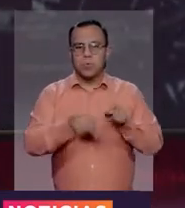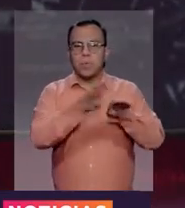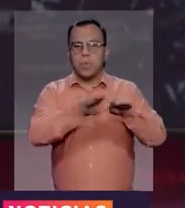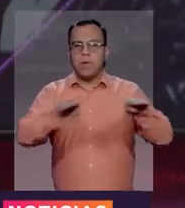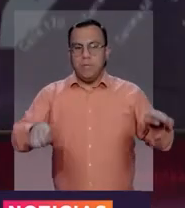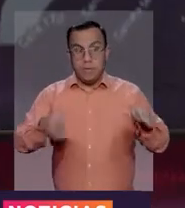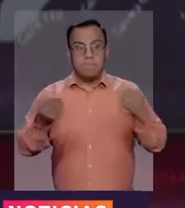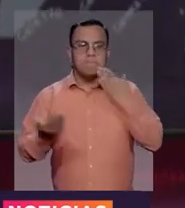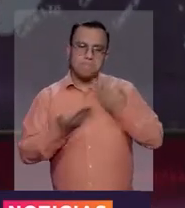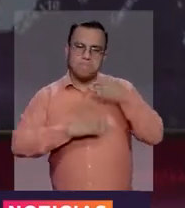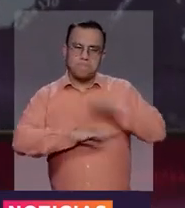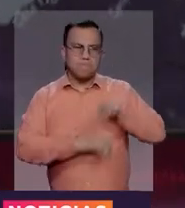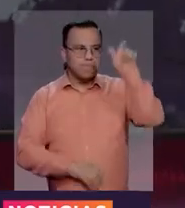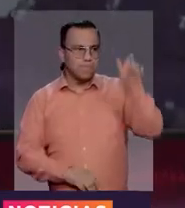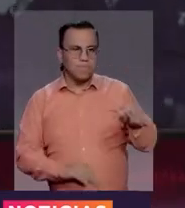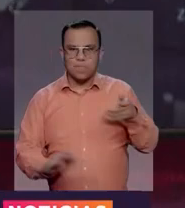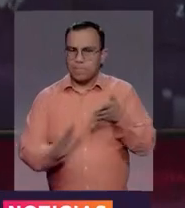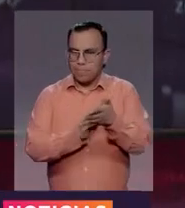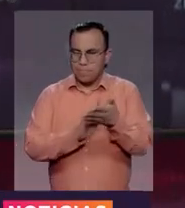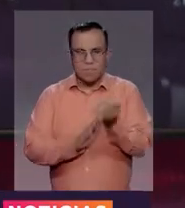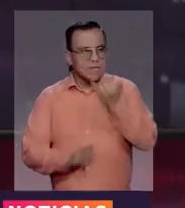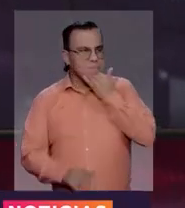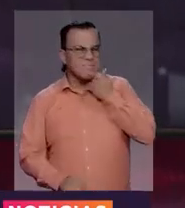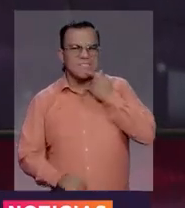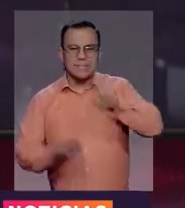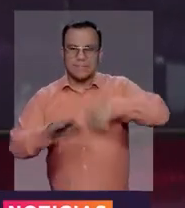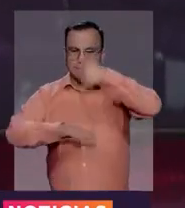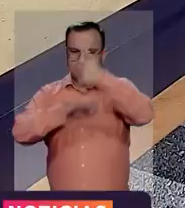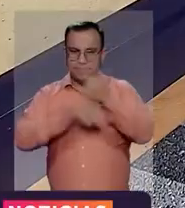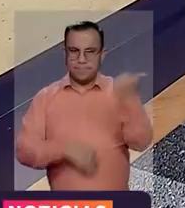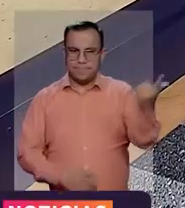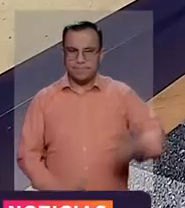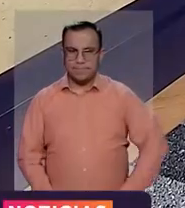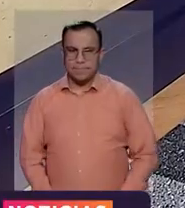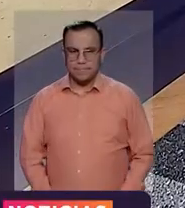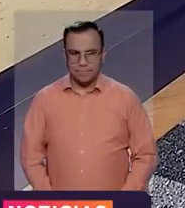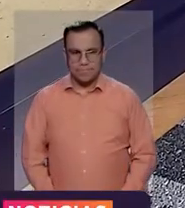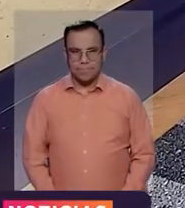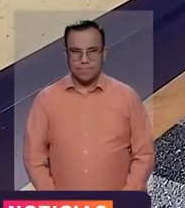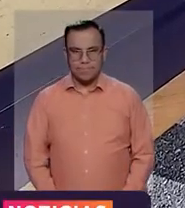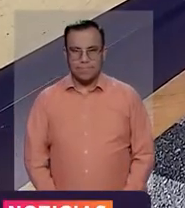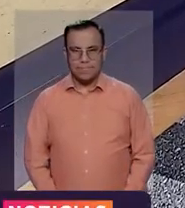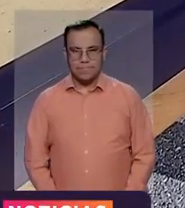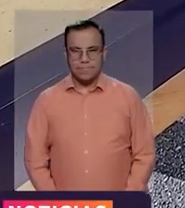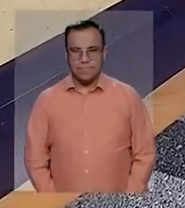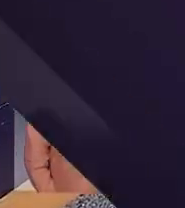parqueadero. Alexander Vera, buenas tardes. ¿Y qué dicen las autoridades?